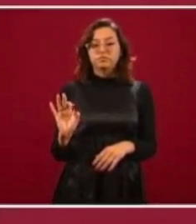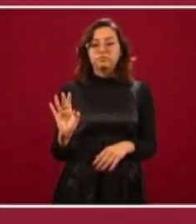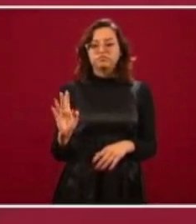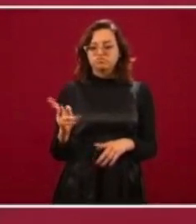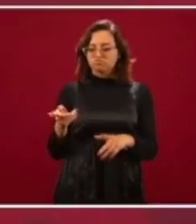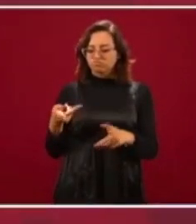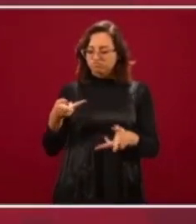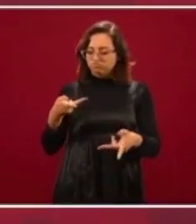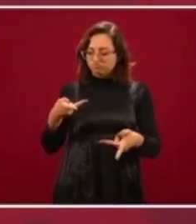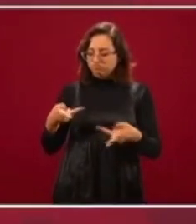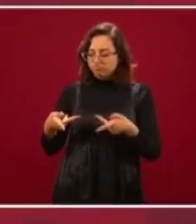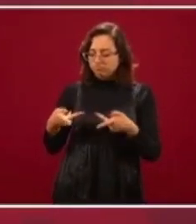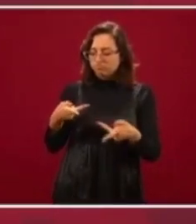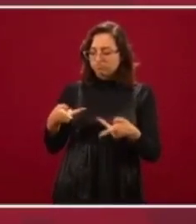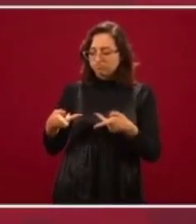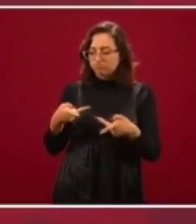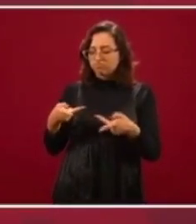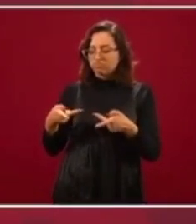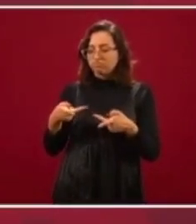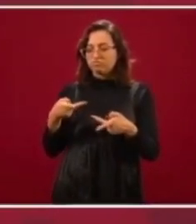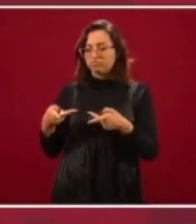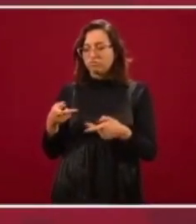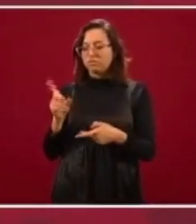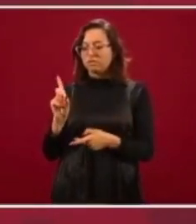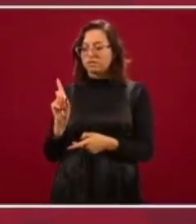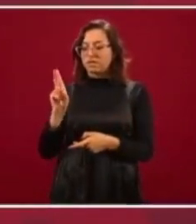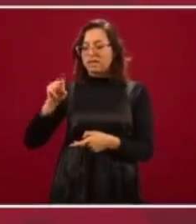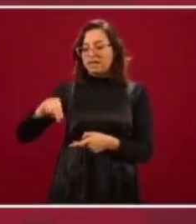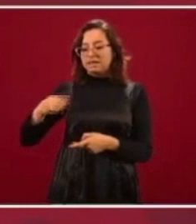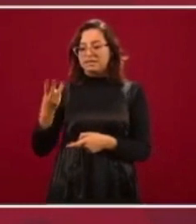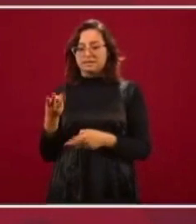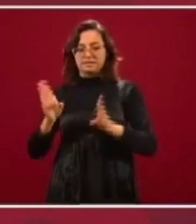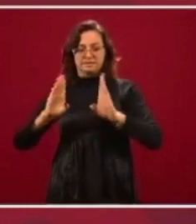preparando un plan DN3